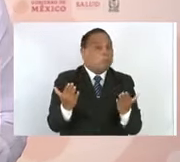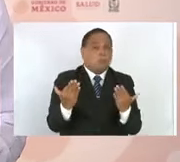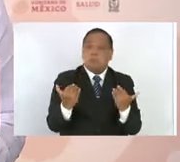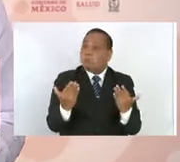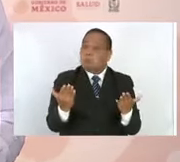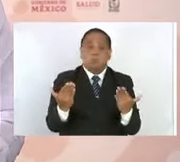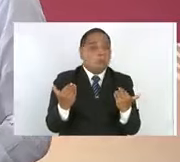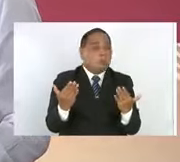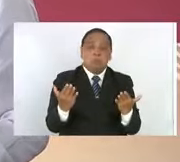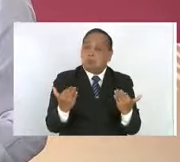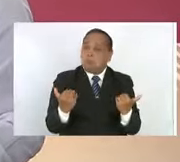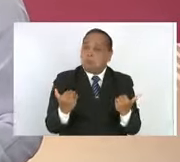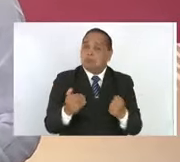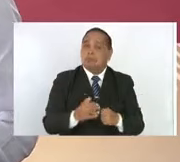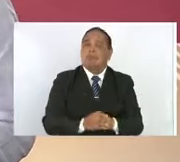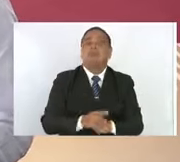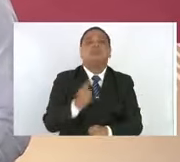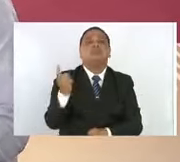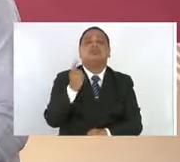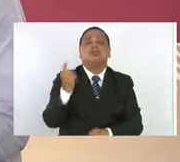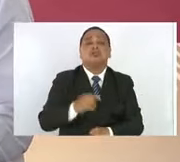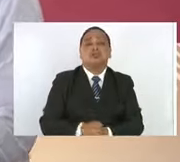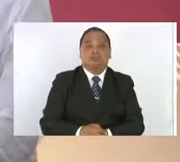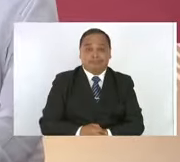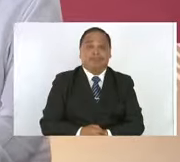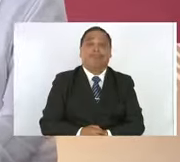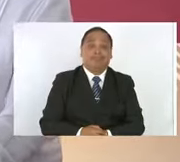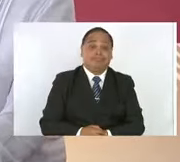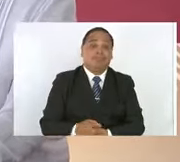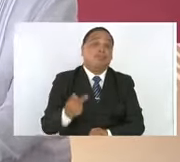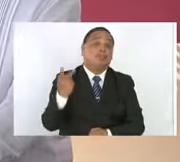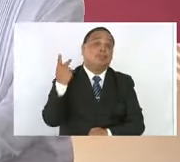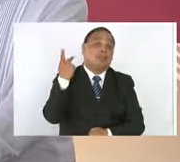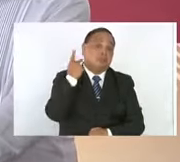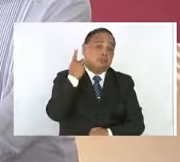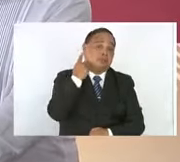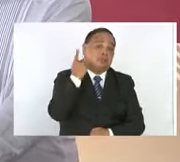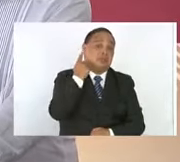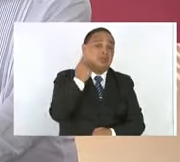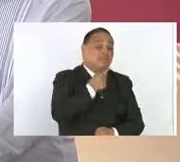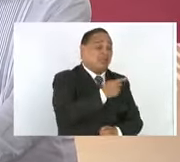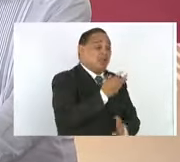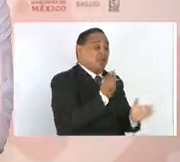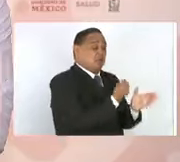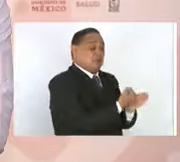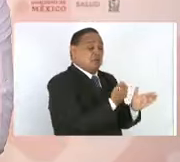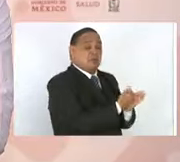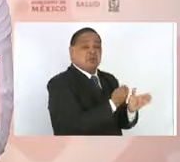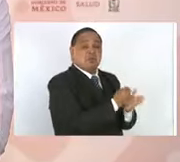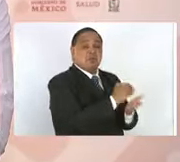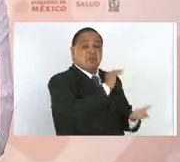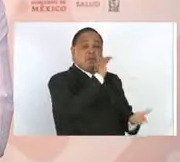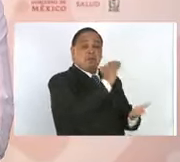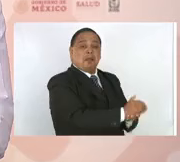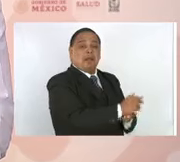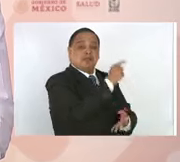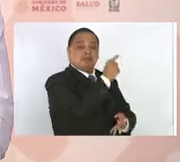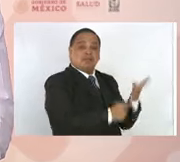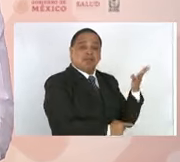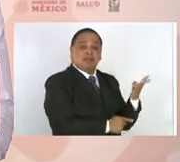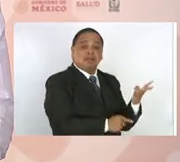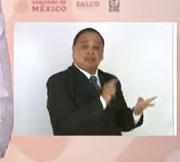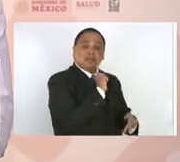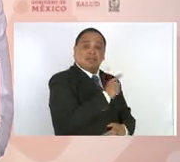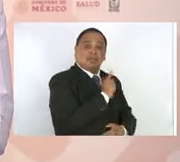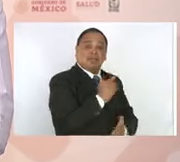porque con la política educativa privatizadora se aplicaban exámenes